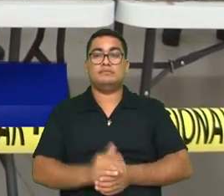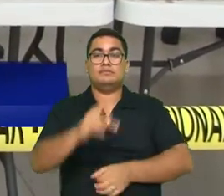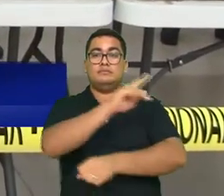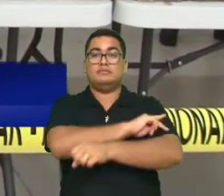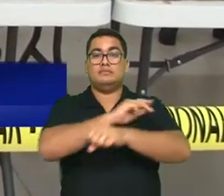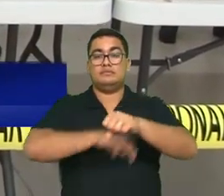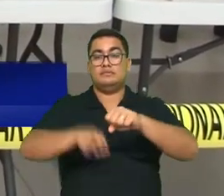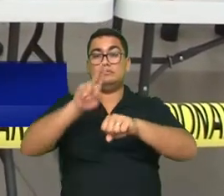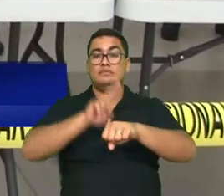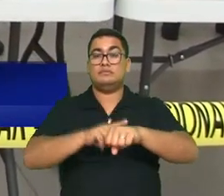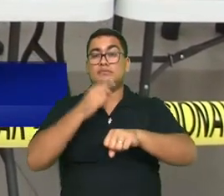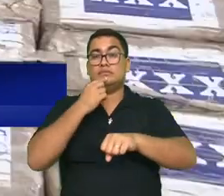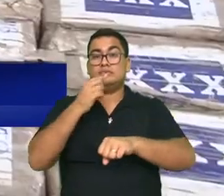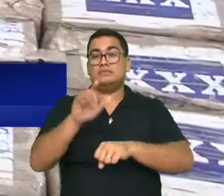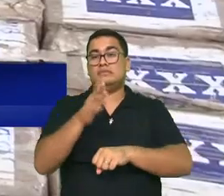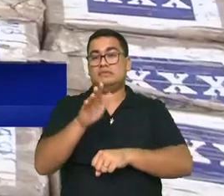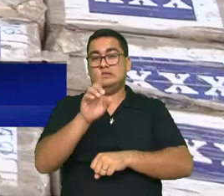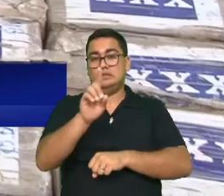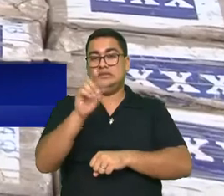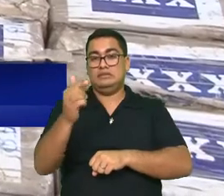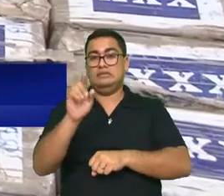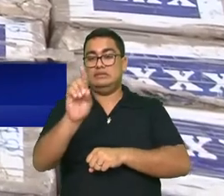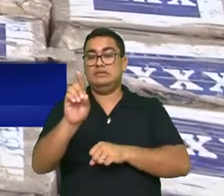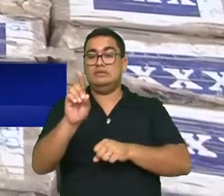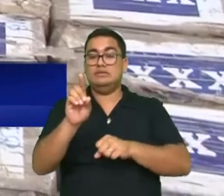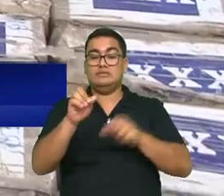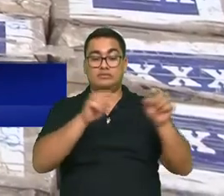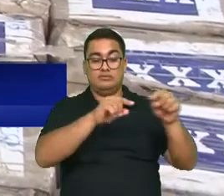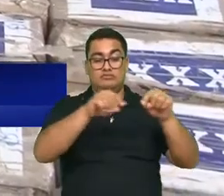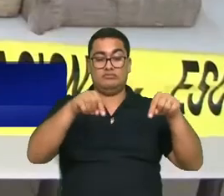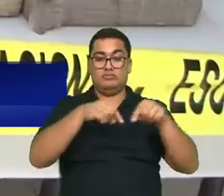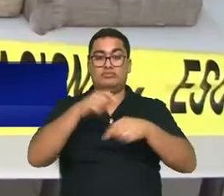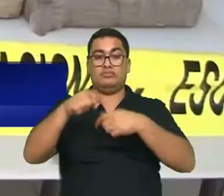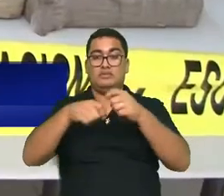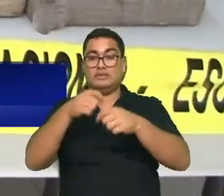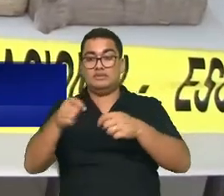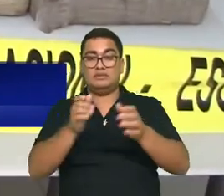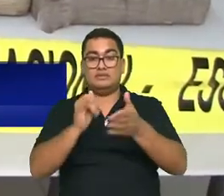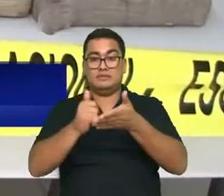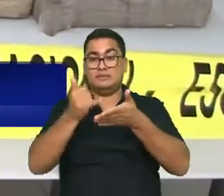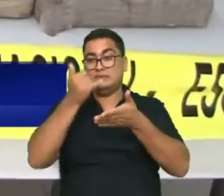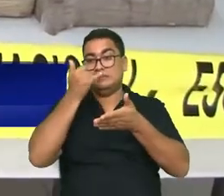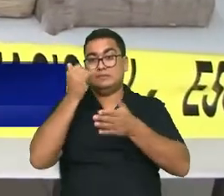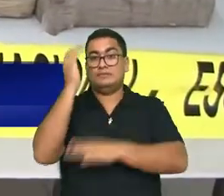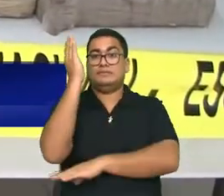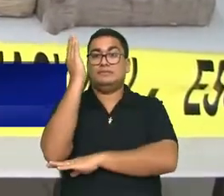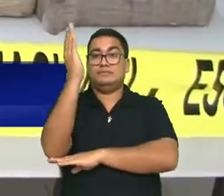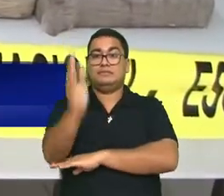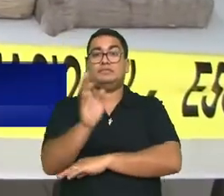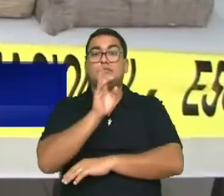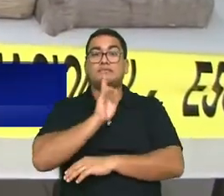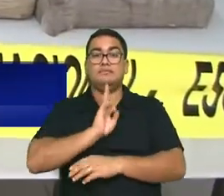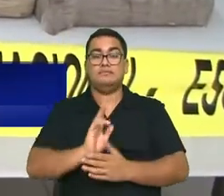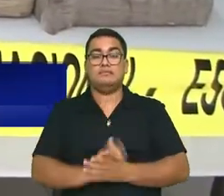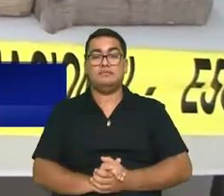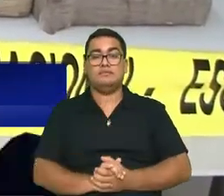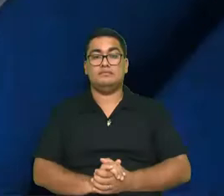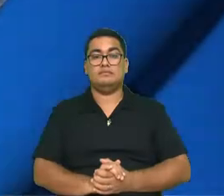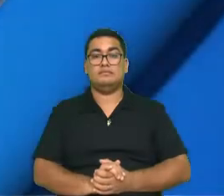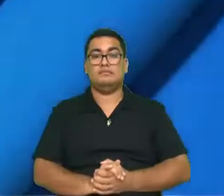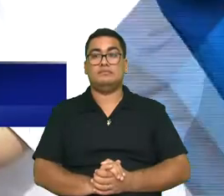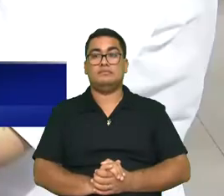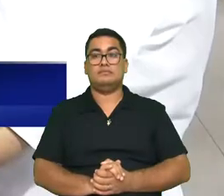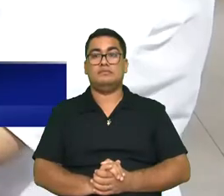Policía Nacional incauta más de 171 kilos de cocaína en el puesto fronterizo de Peñas Blancas.